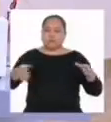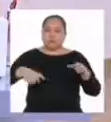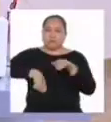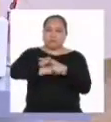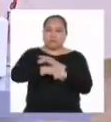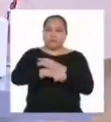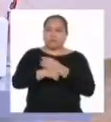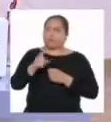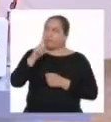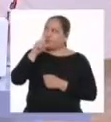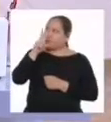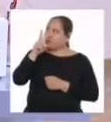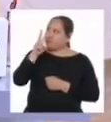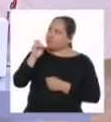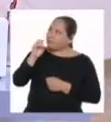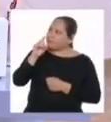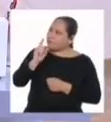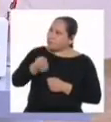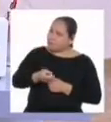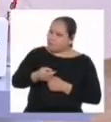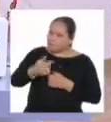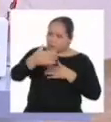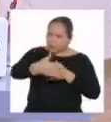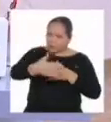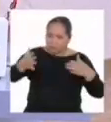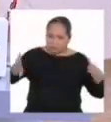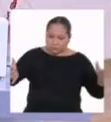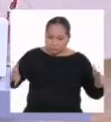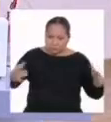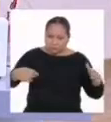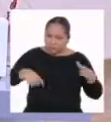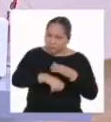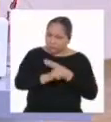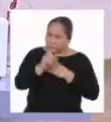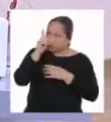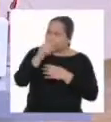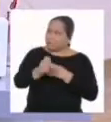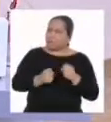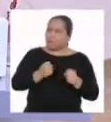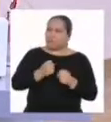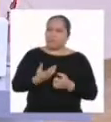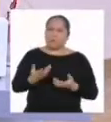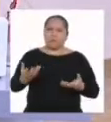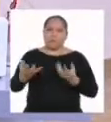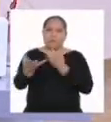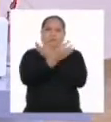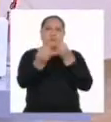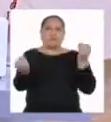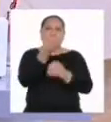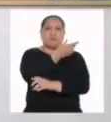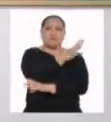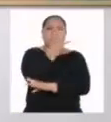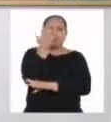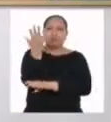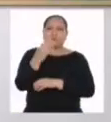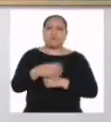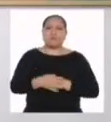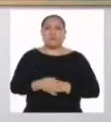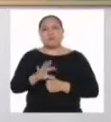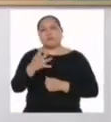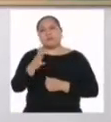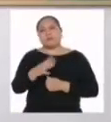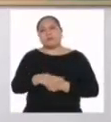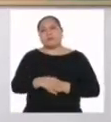fútbol. 120.000 canchas de fútbol al año, pero entonces nos vamos a quedar sin bosques.